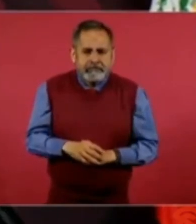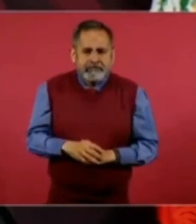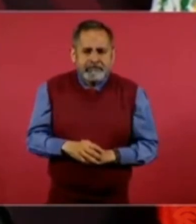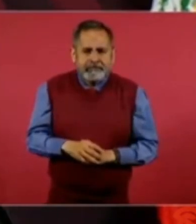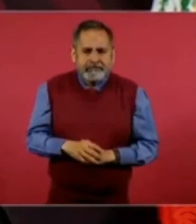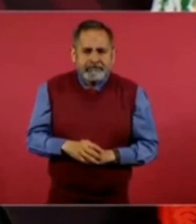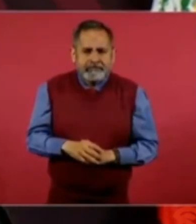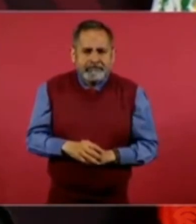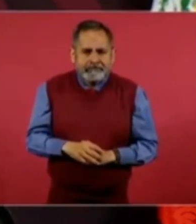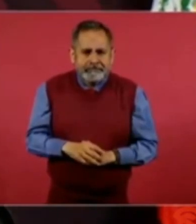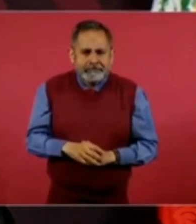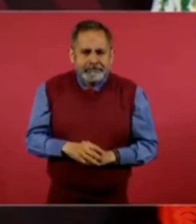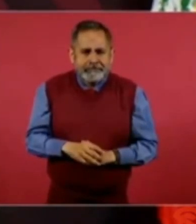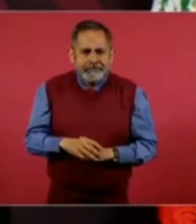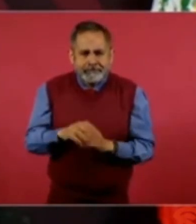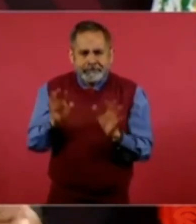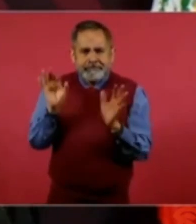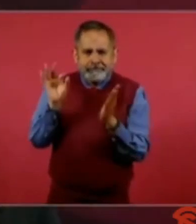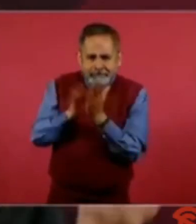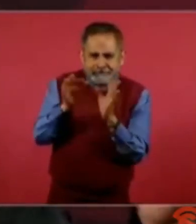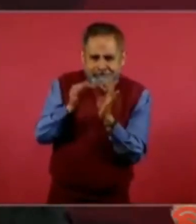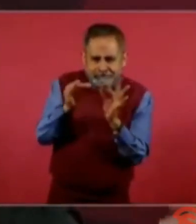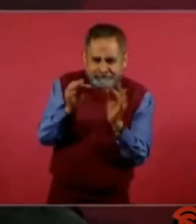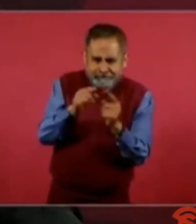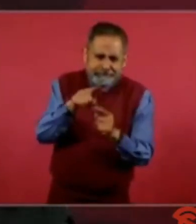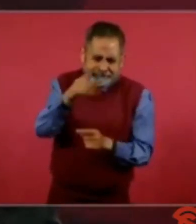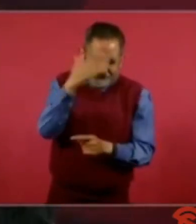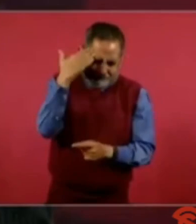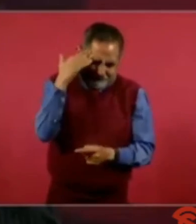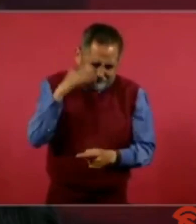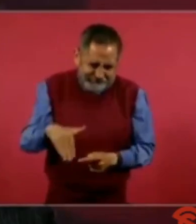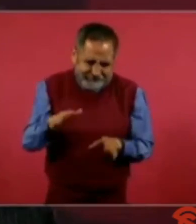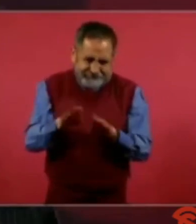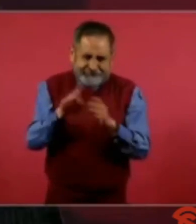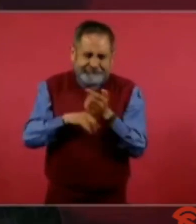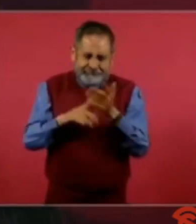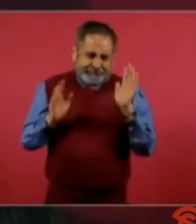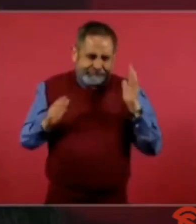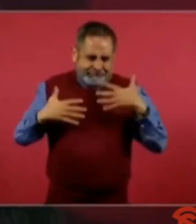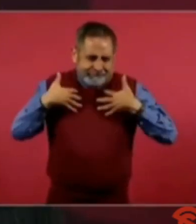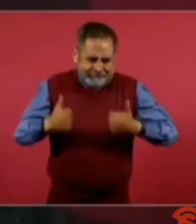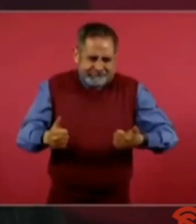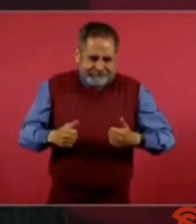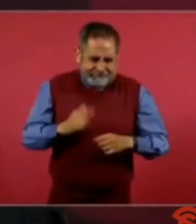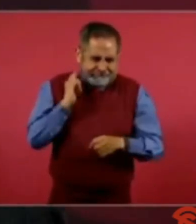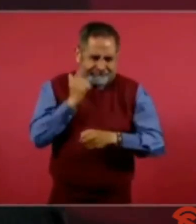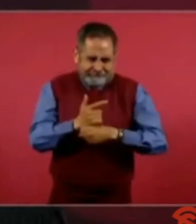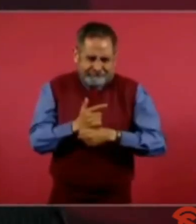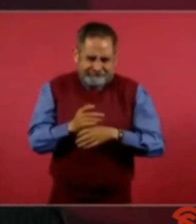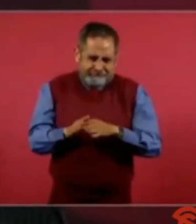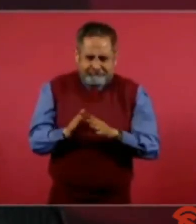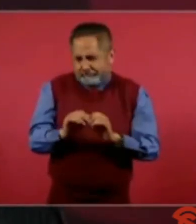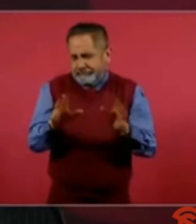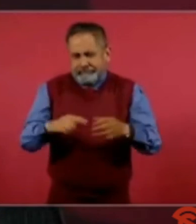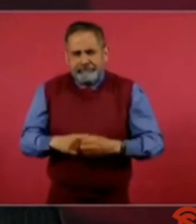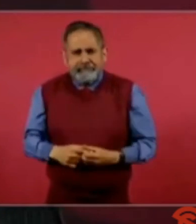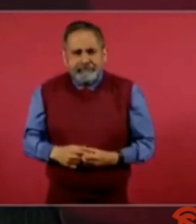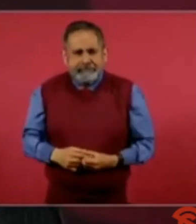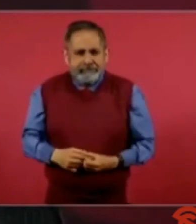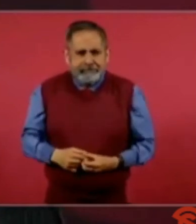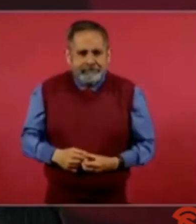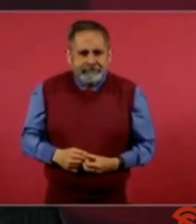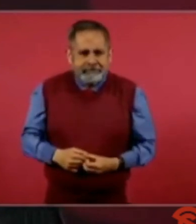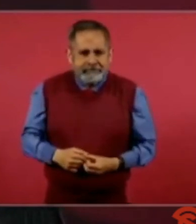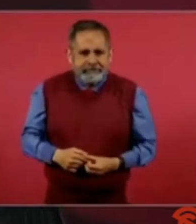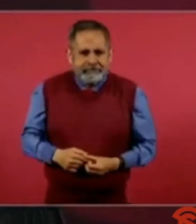este puntualizar más pero ustedes yo creo que sí se dan cuenta no